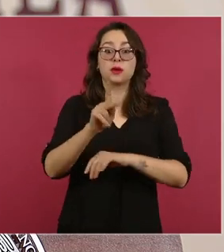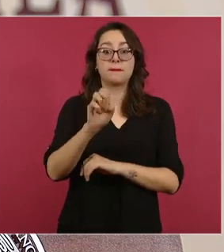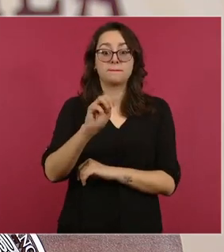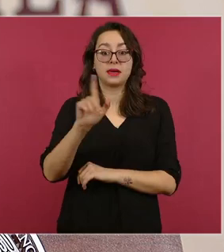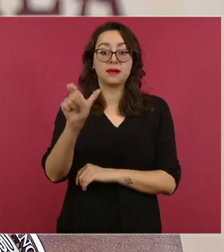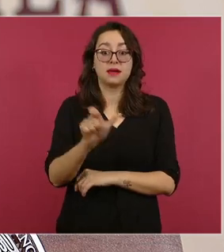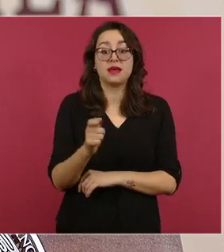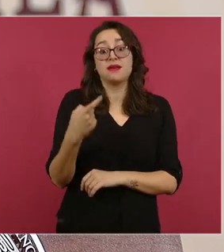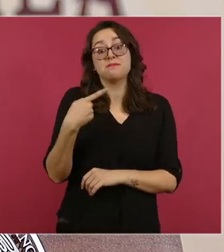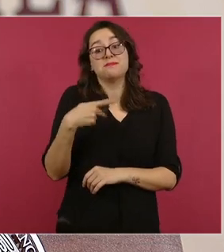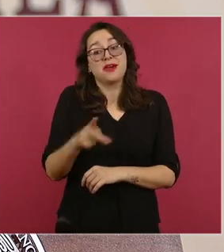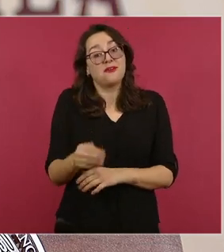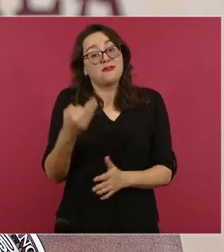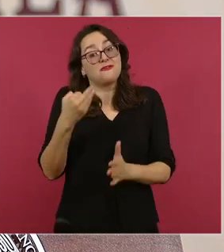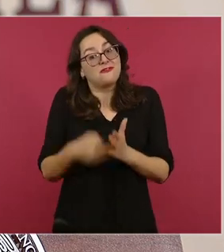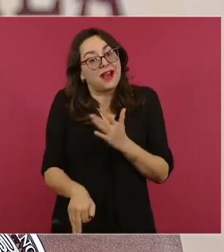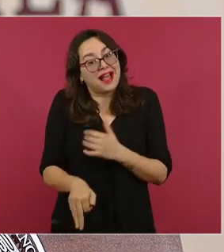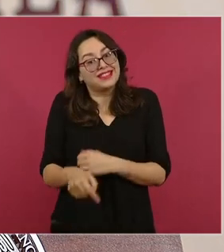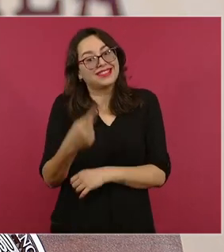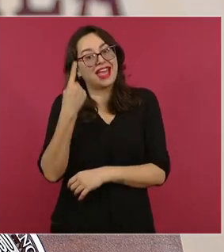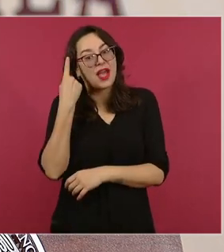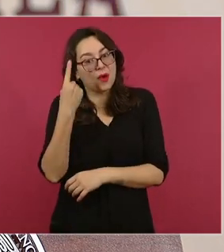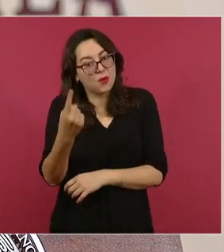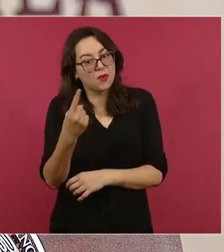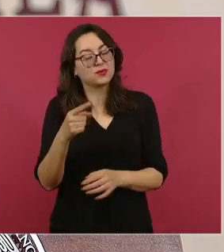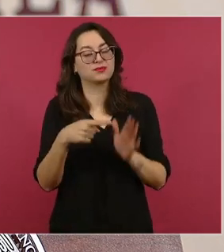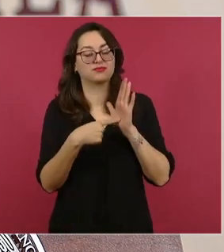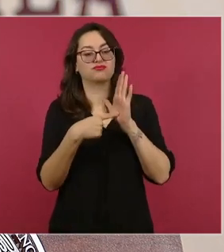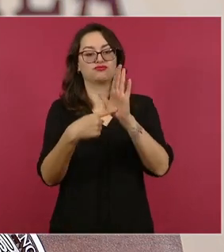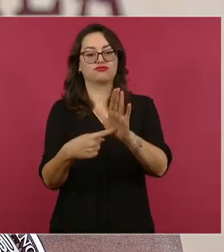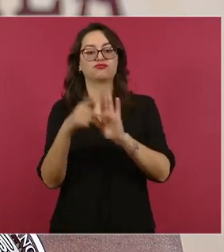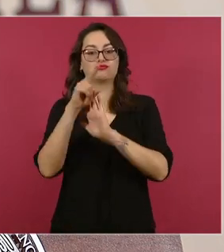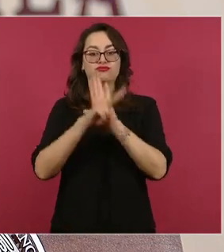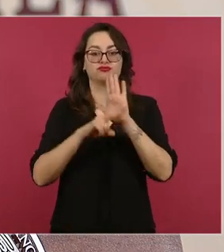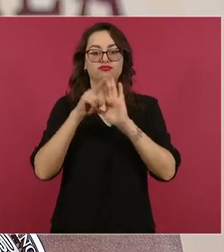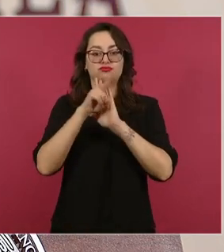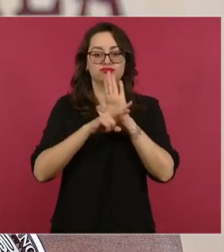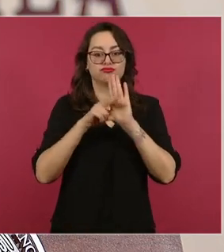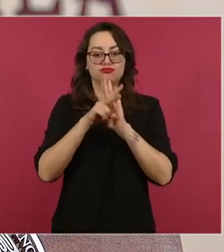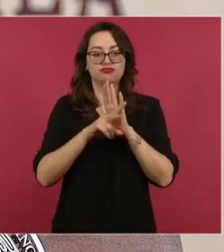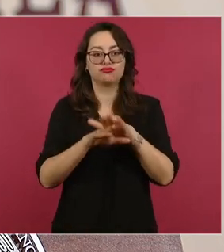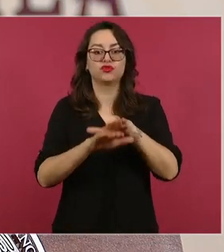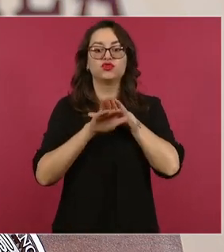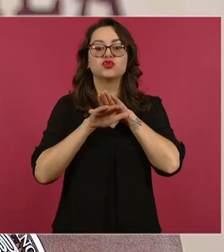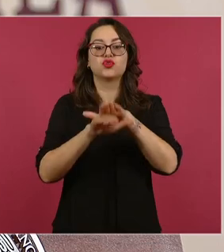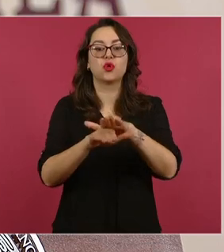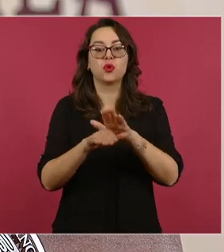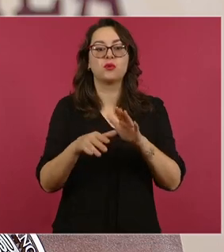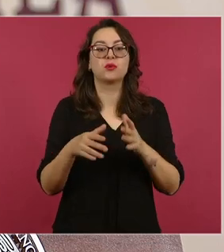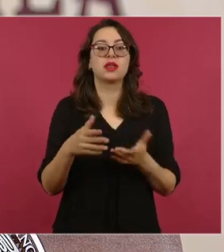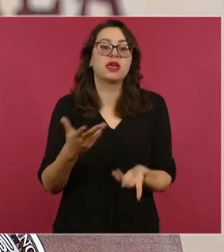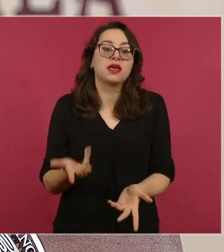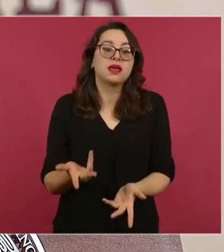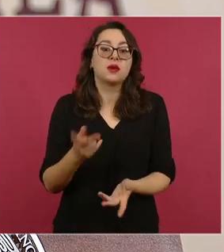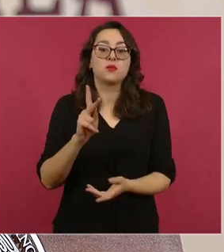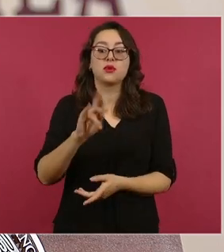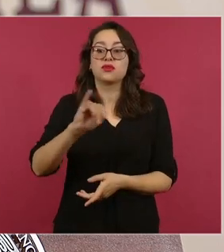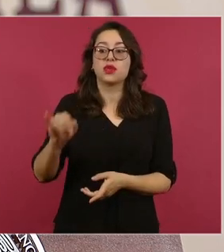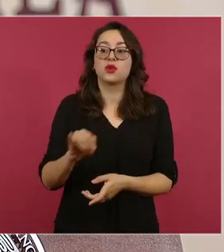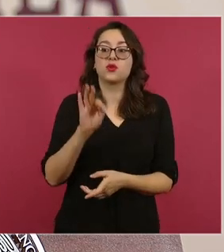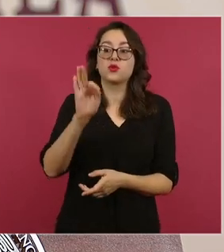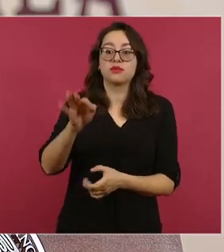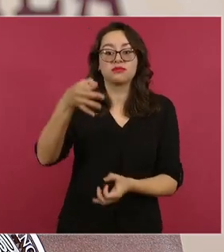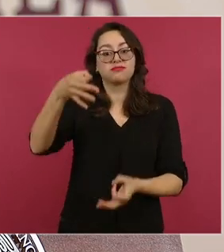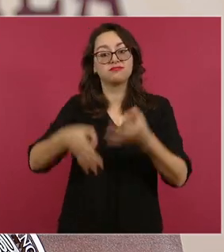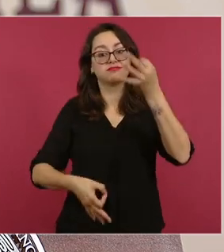sección vamos a compartir la colaboración con Infodemia sobre las mentiras del Poder Judicial sobre la